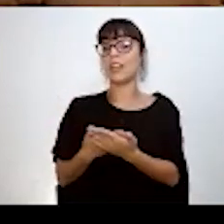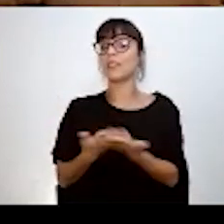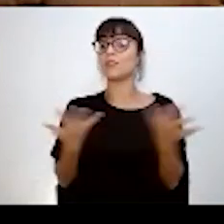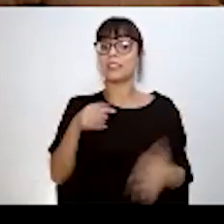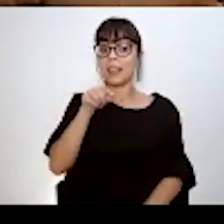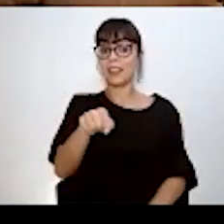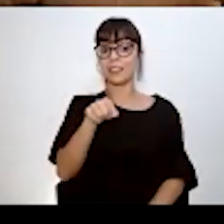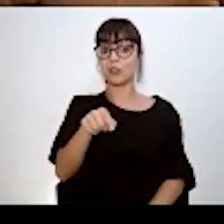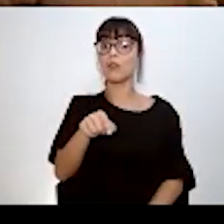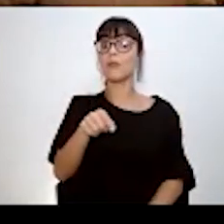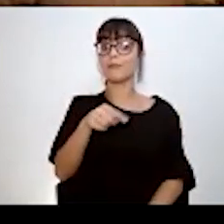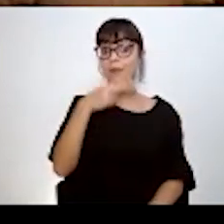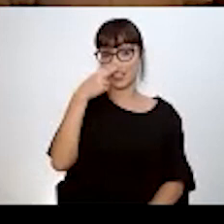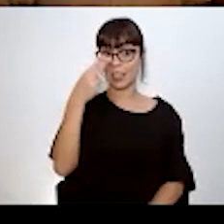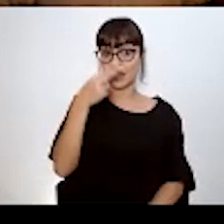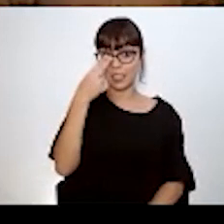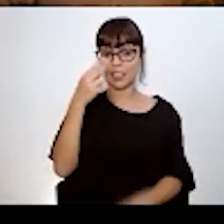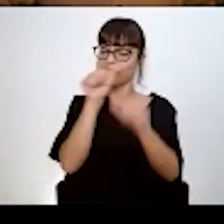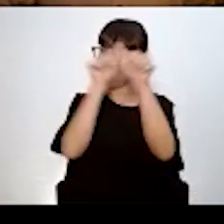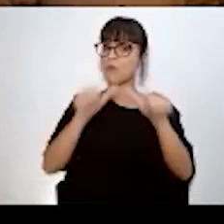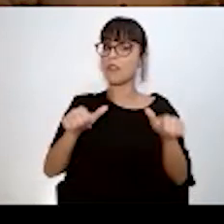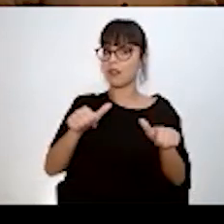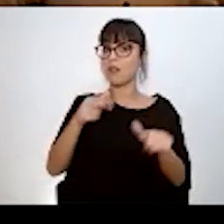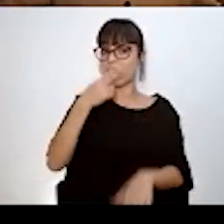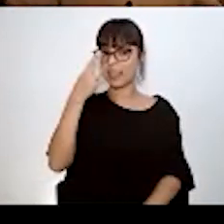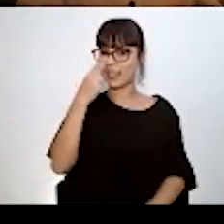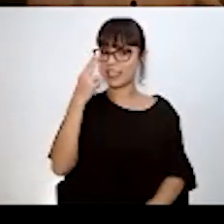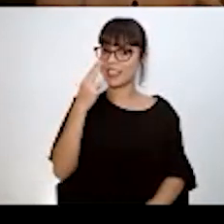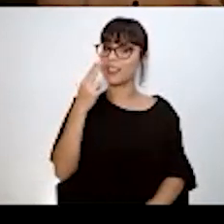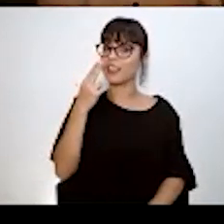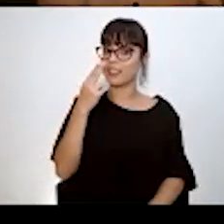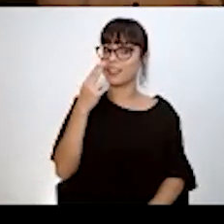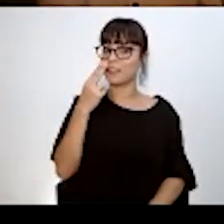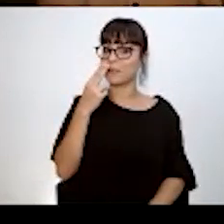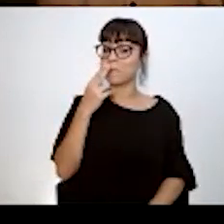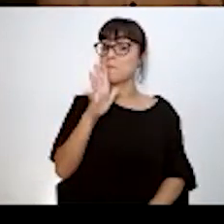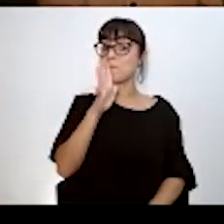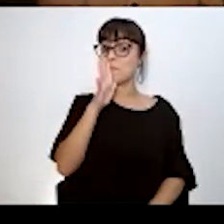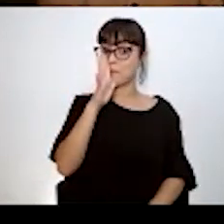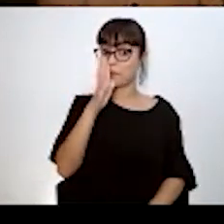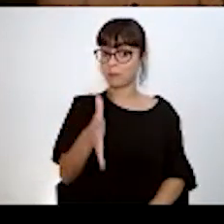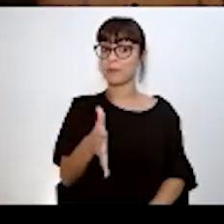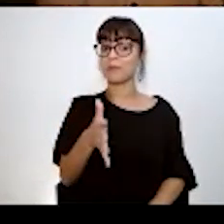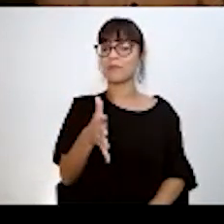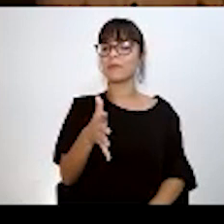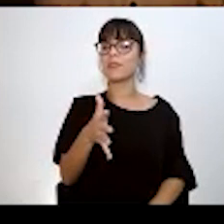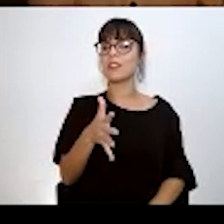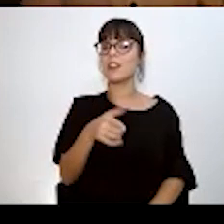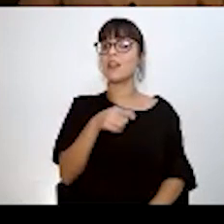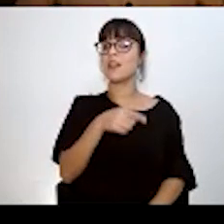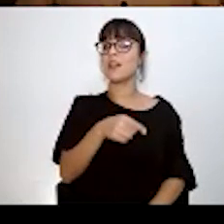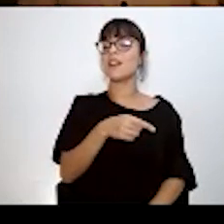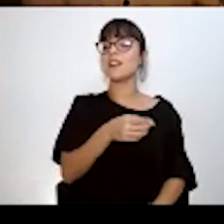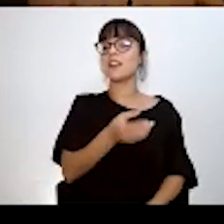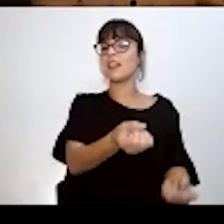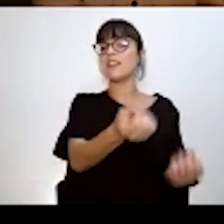también lo interesante del modelo. Es decir, poder cotejar una información que es independiente del resto